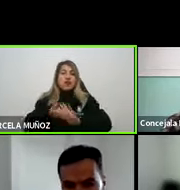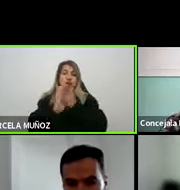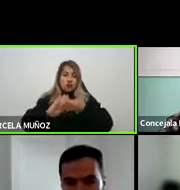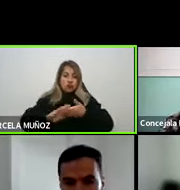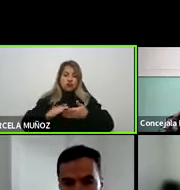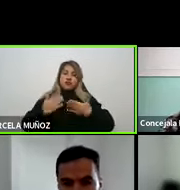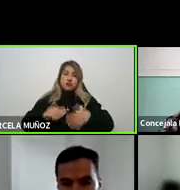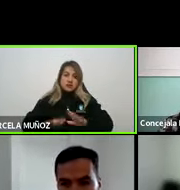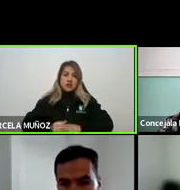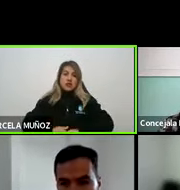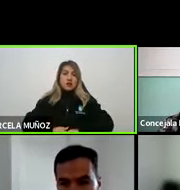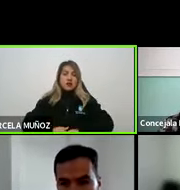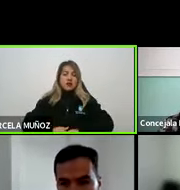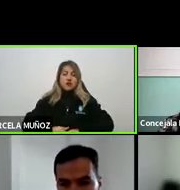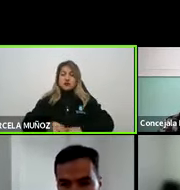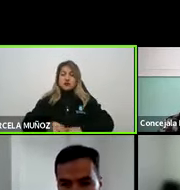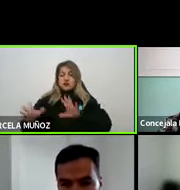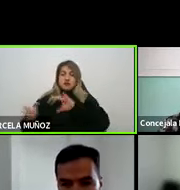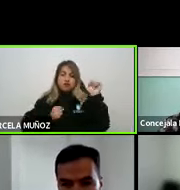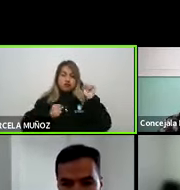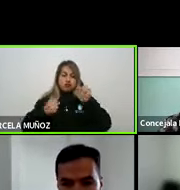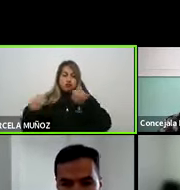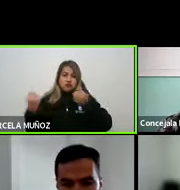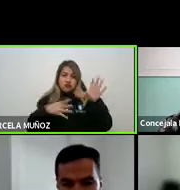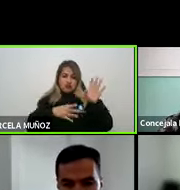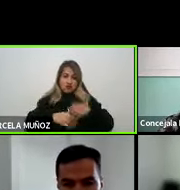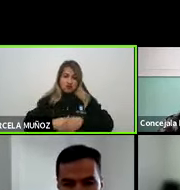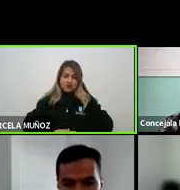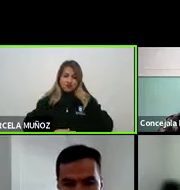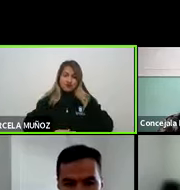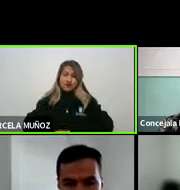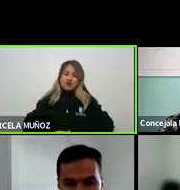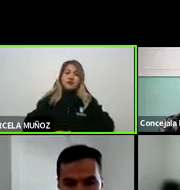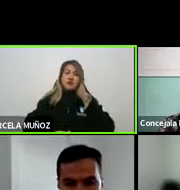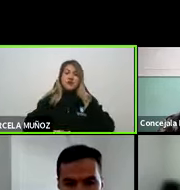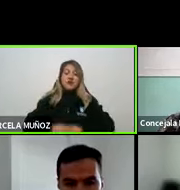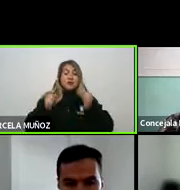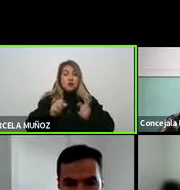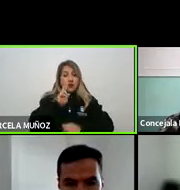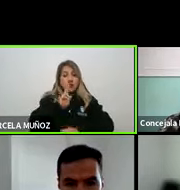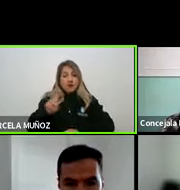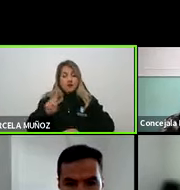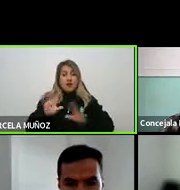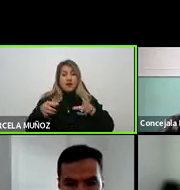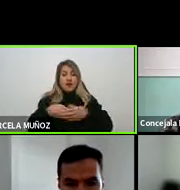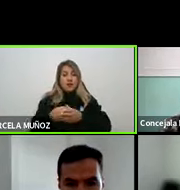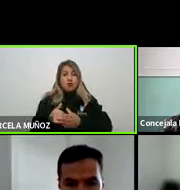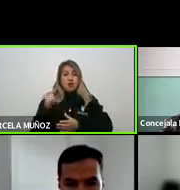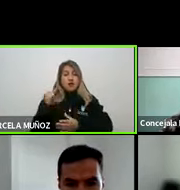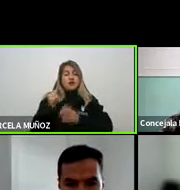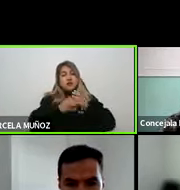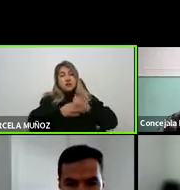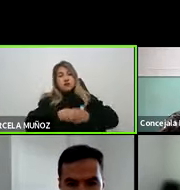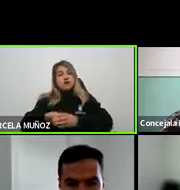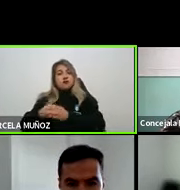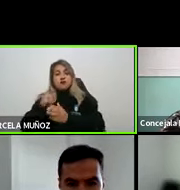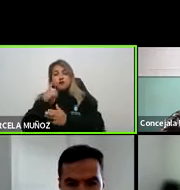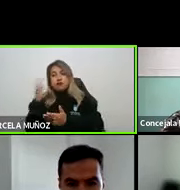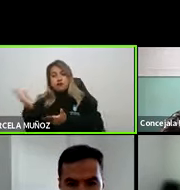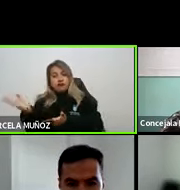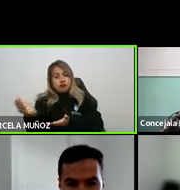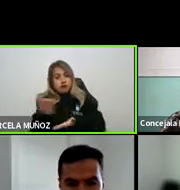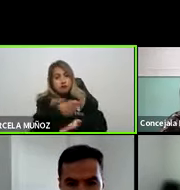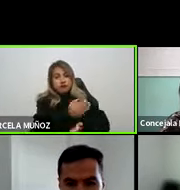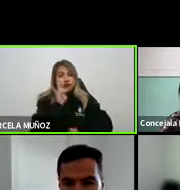quedó inutilizado. Y ustedes pudieron ver, nuestros equipos ayer hicieron el levantamiento con nuestros